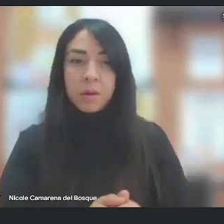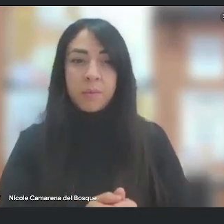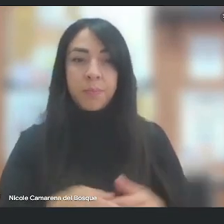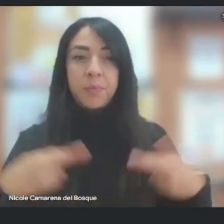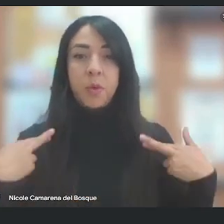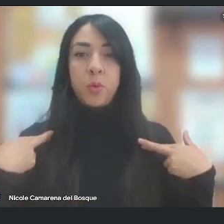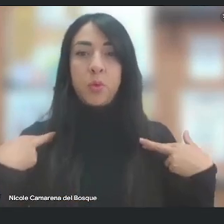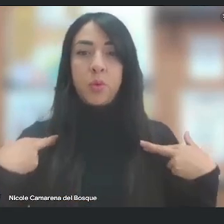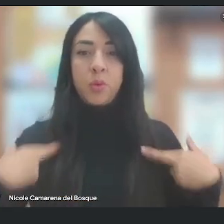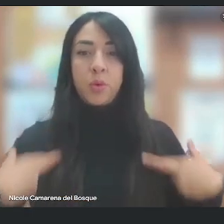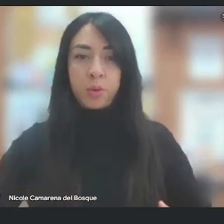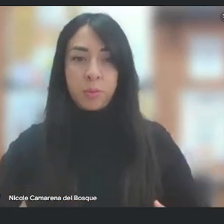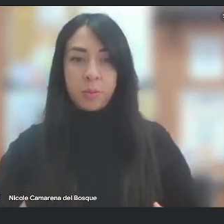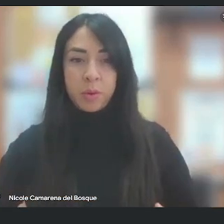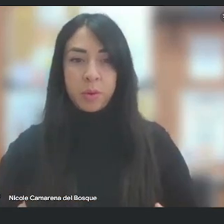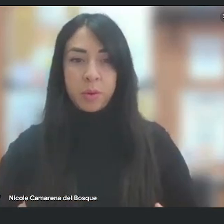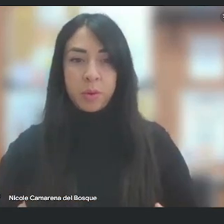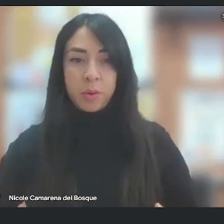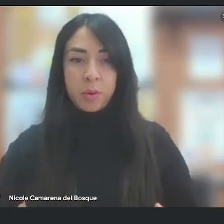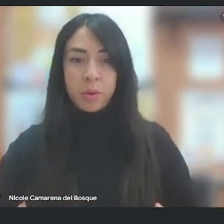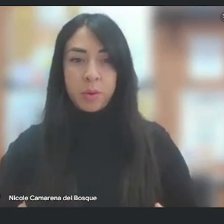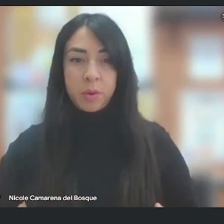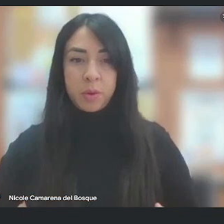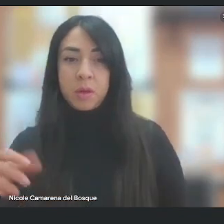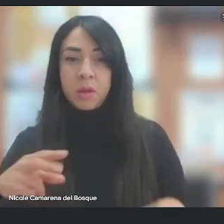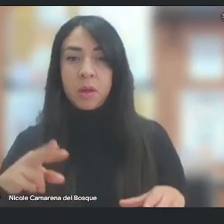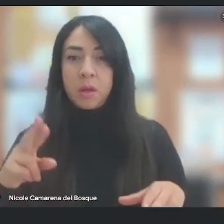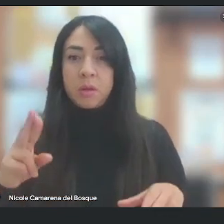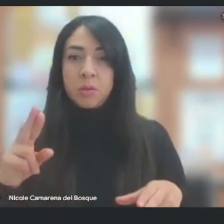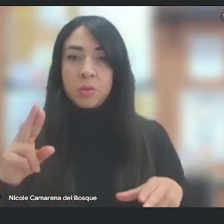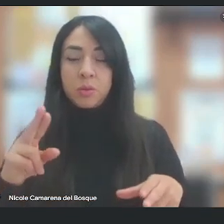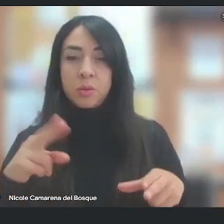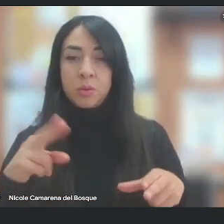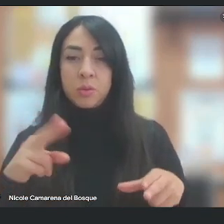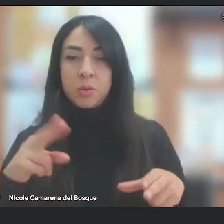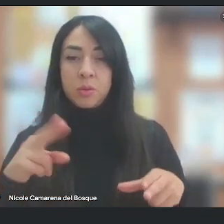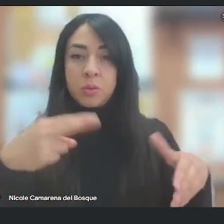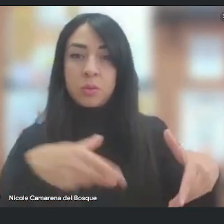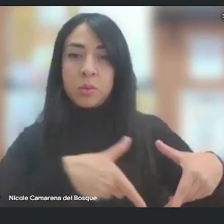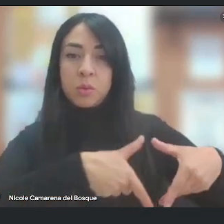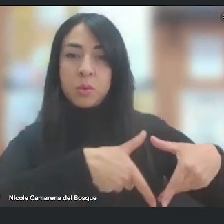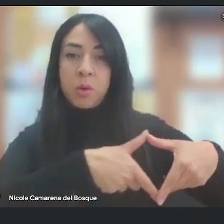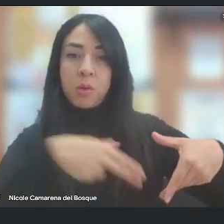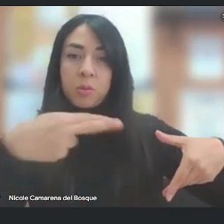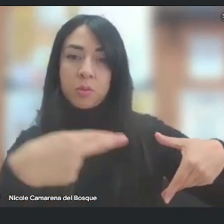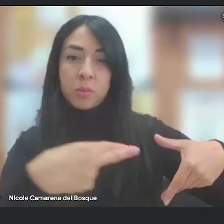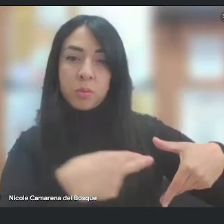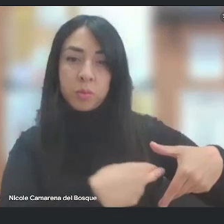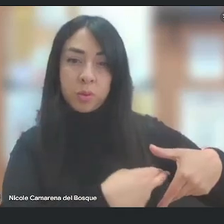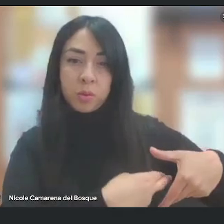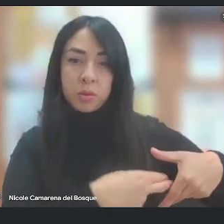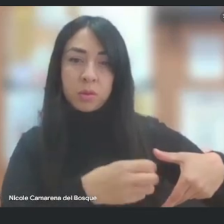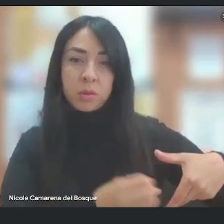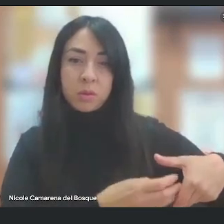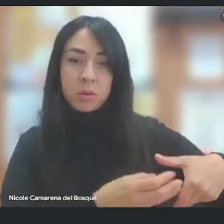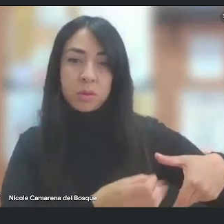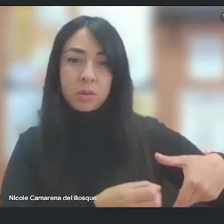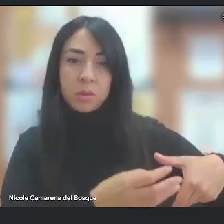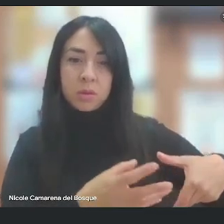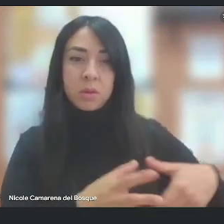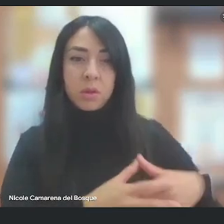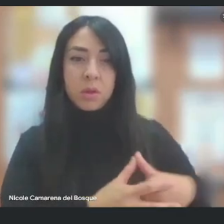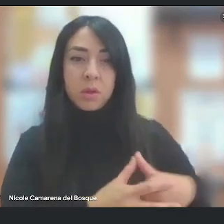o las toallas que son reutilizables. Y un 4% utiliza tampón, ya